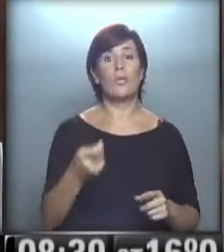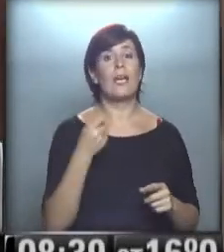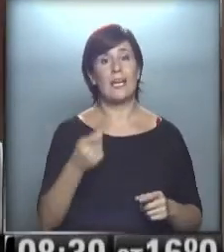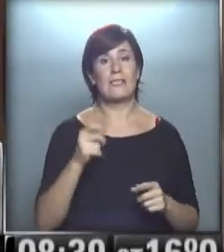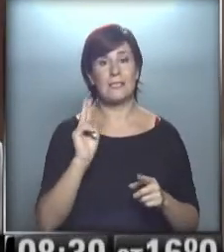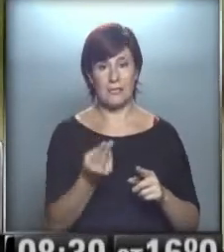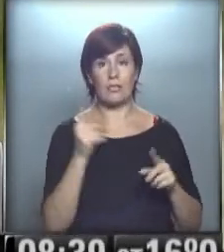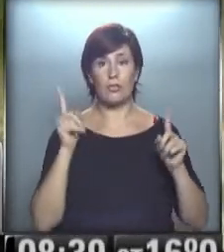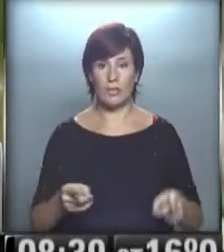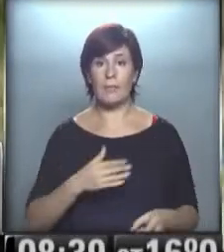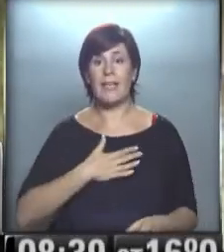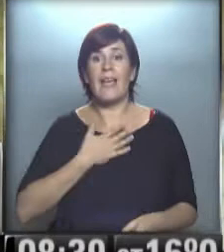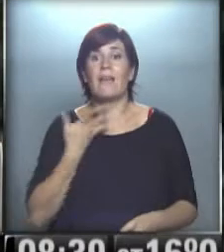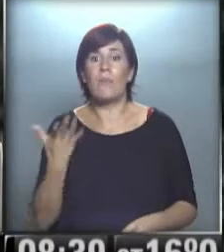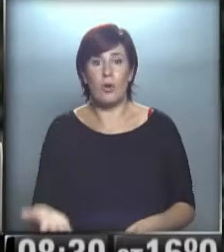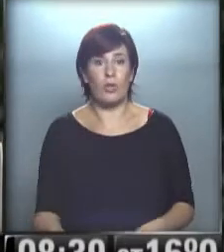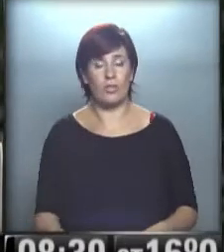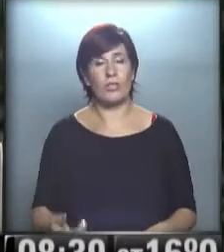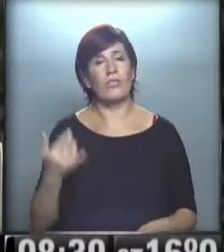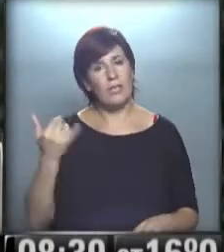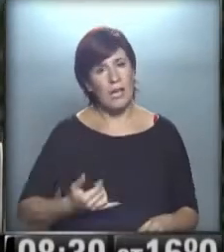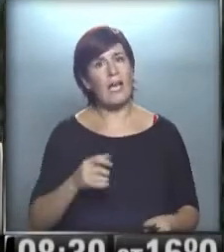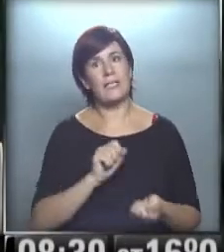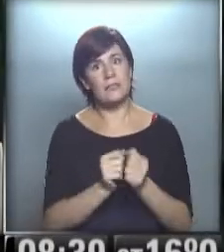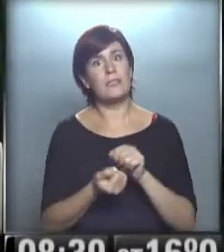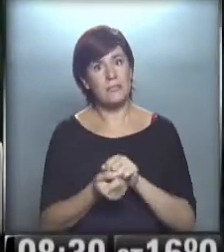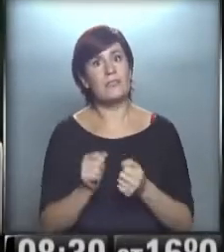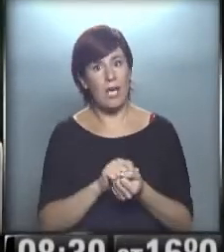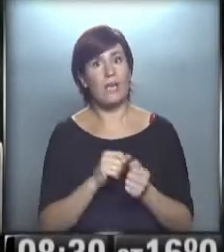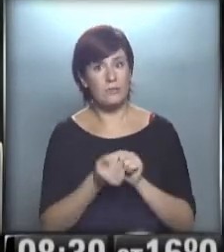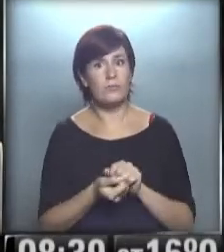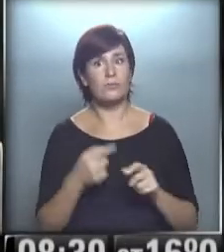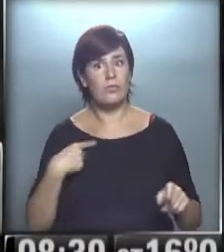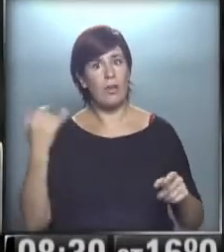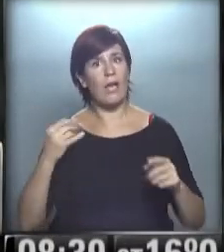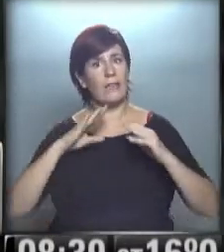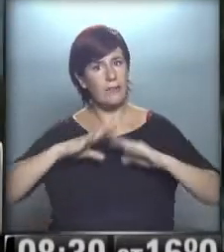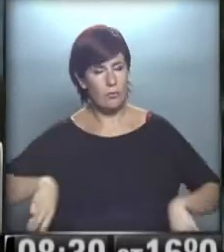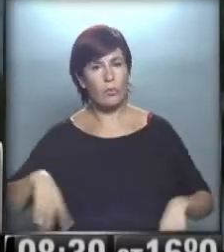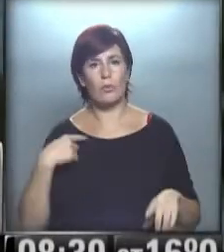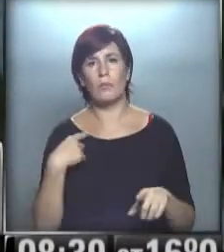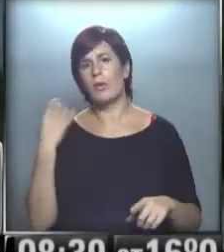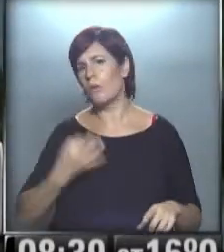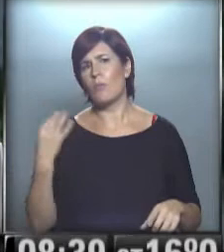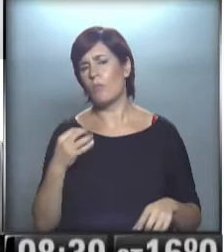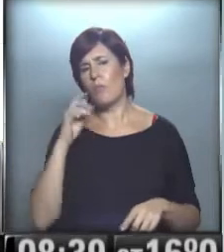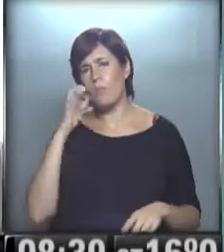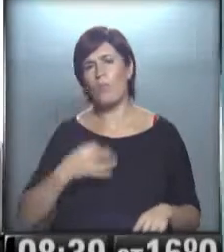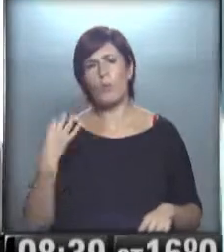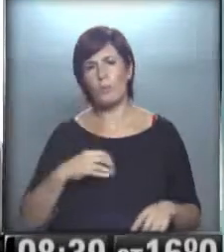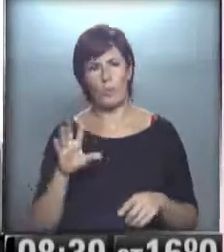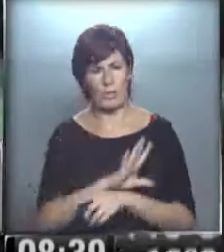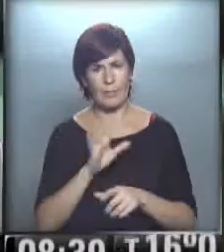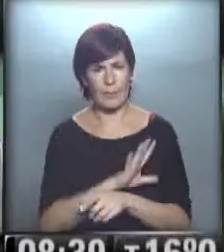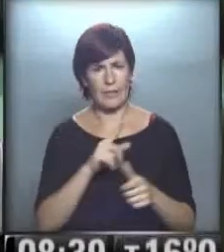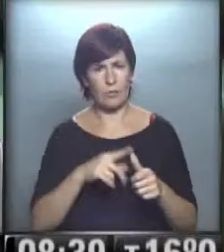película de amor, como le gusta decir al director. Hay escenas de sexo explícito, esto hay que decirlo. Hay desnudos, pero es absolutamente fascinante. Es un film fantástico,